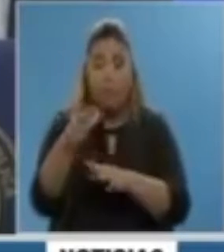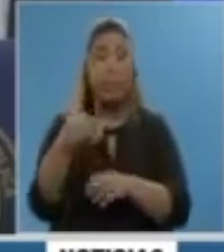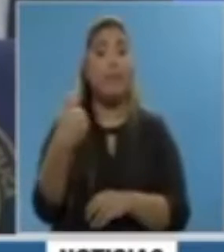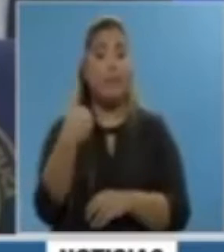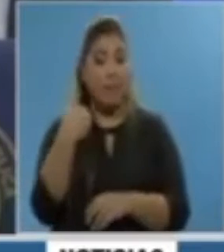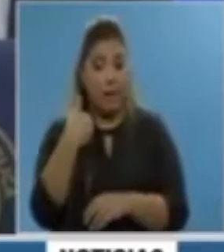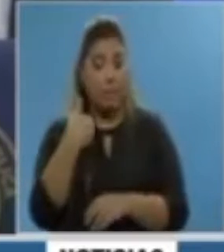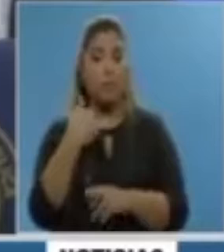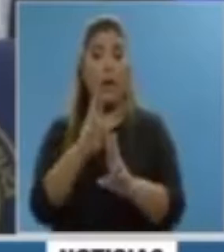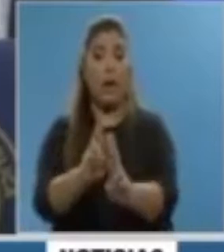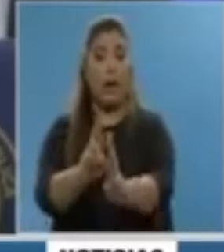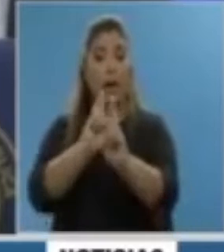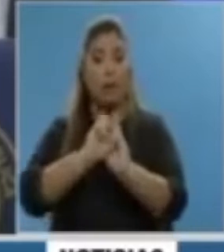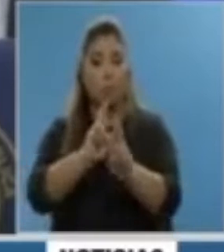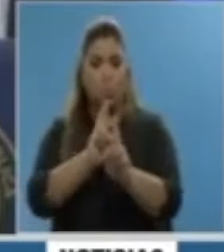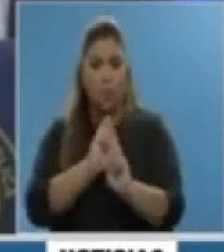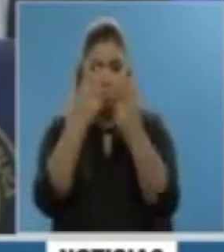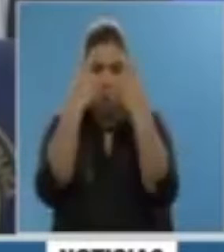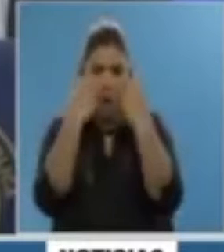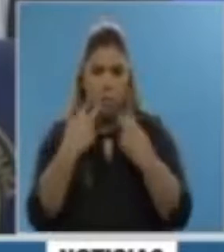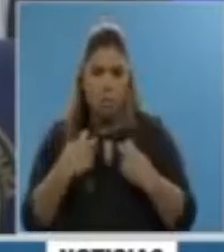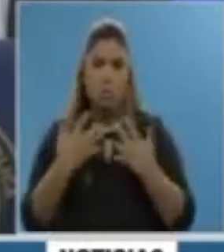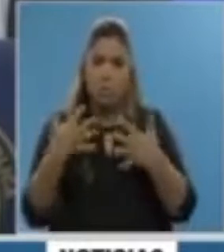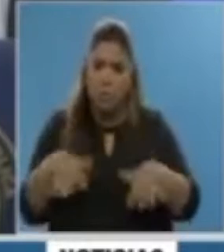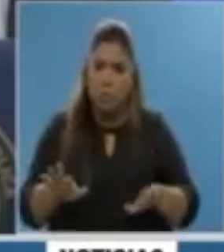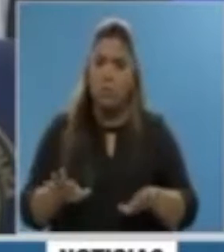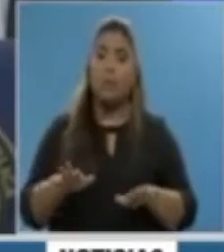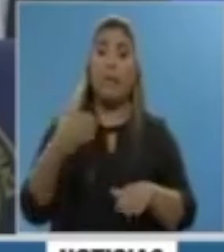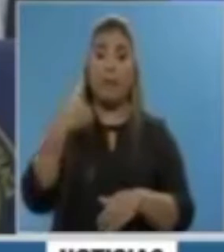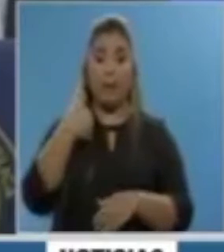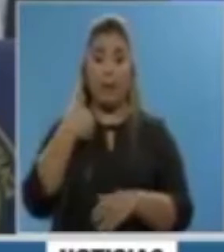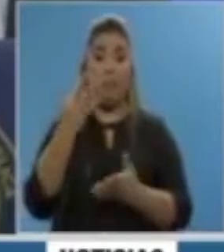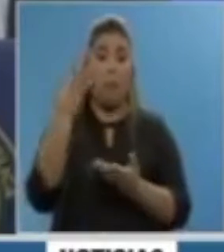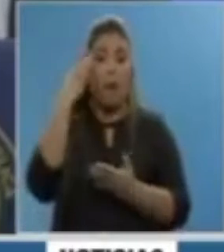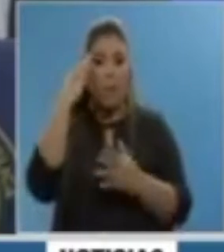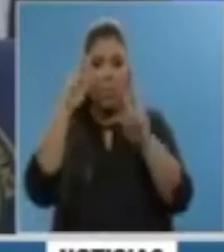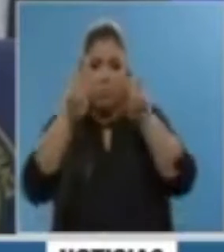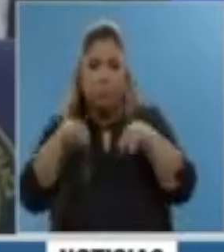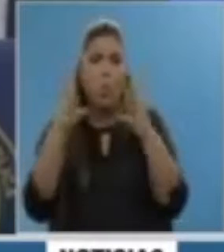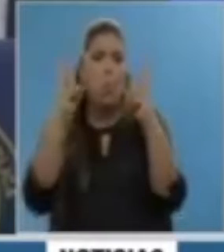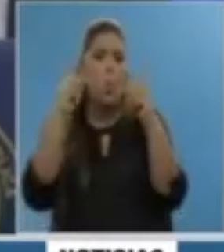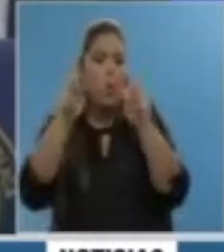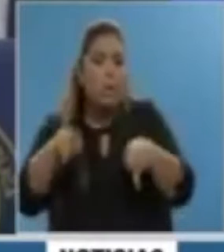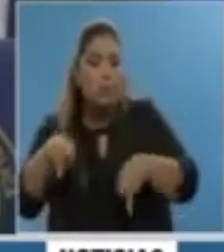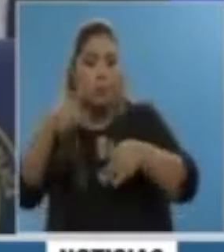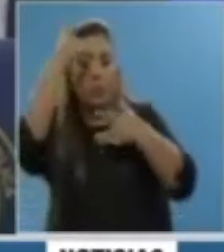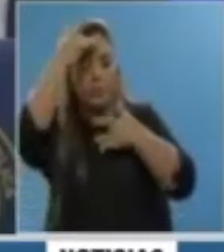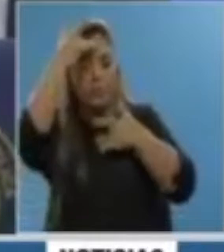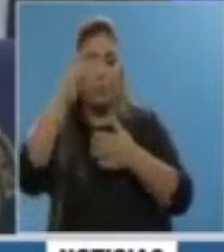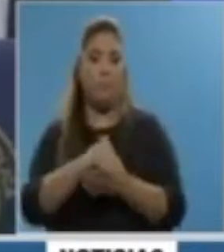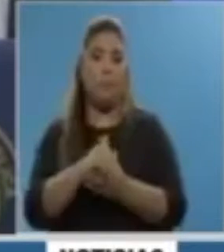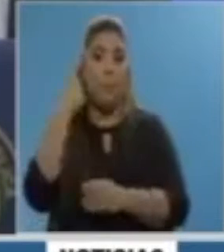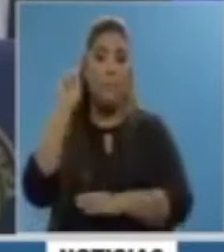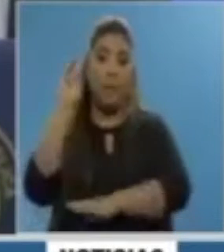disponibilidad y resultados de pruebas diagnósticas que miden sobre todo la capacidad diagnóstica. Para el día de hoy principalmente vamos a